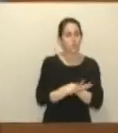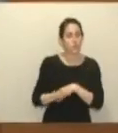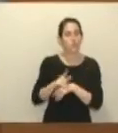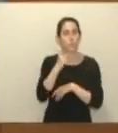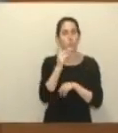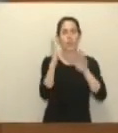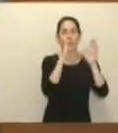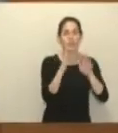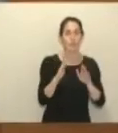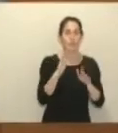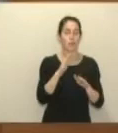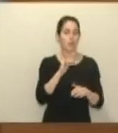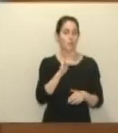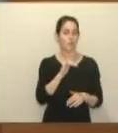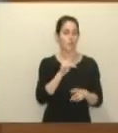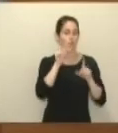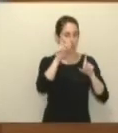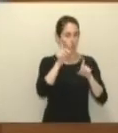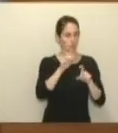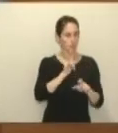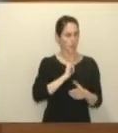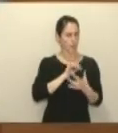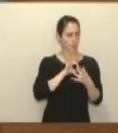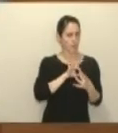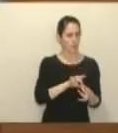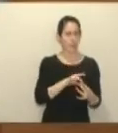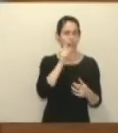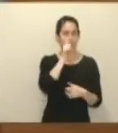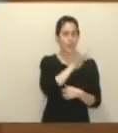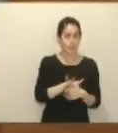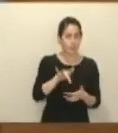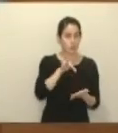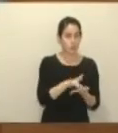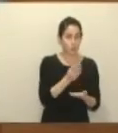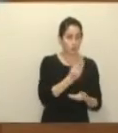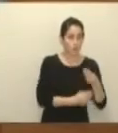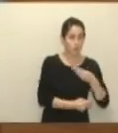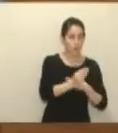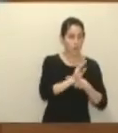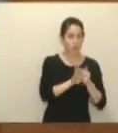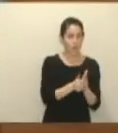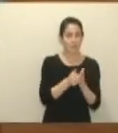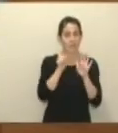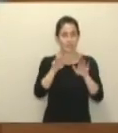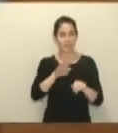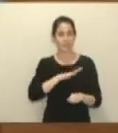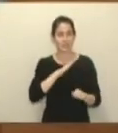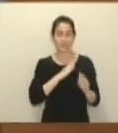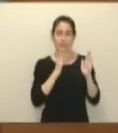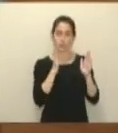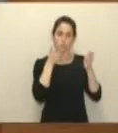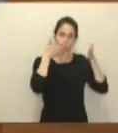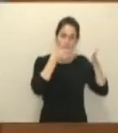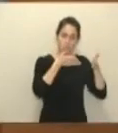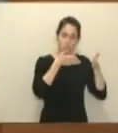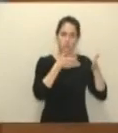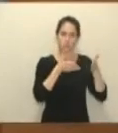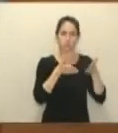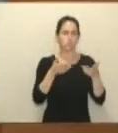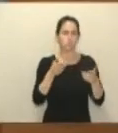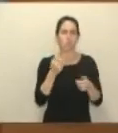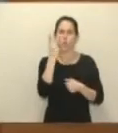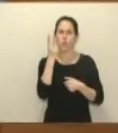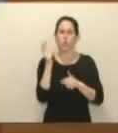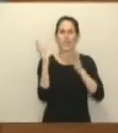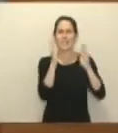etapa educativa con identidad propia que atiende a niñas y niños desde el nacimiento hasta los 6 años de edad. No distingue, por lo tanto, dos